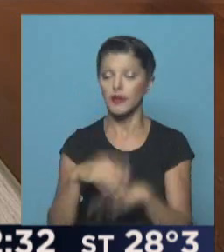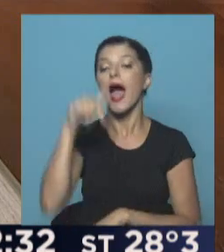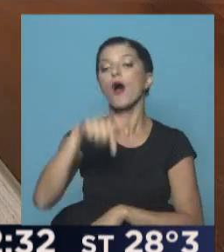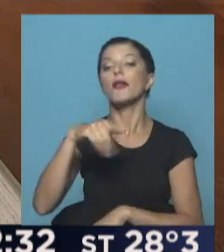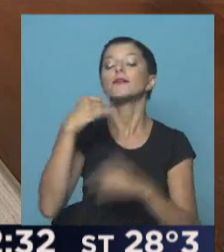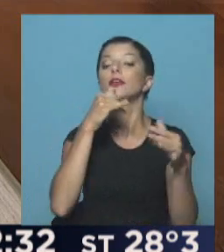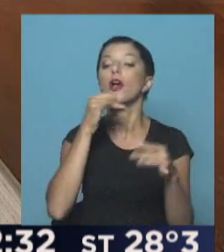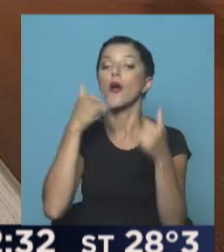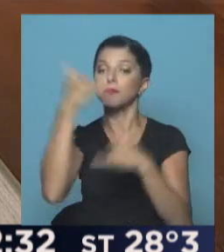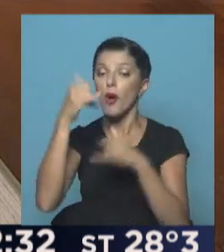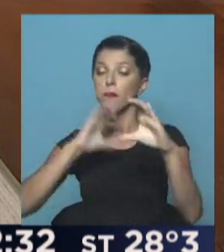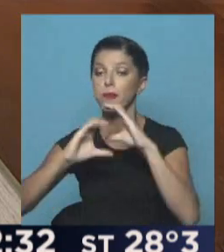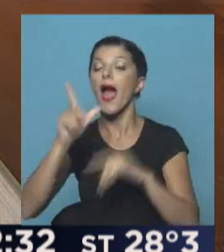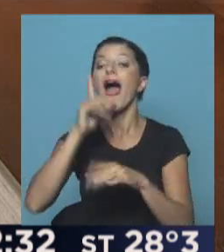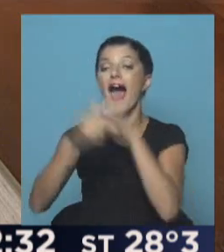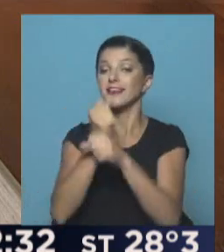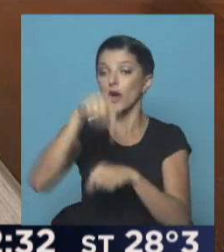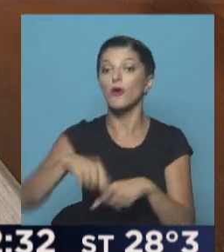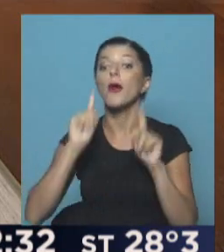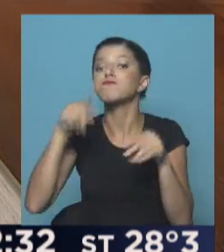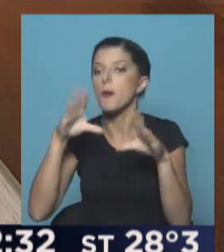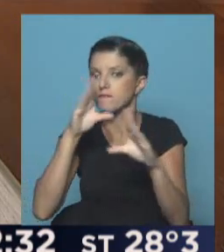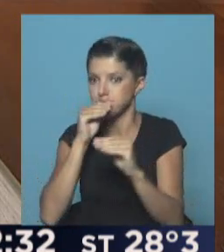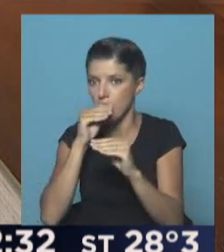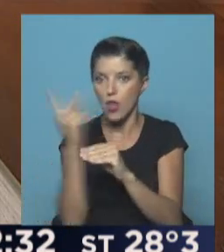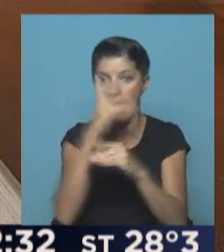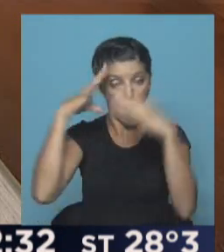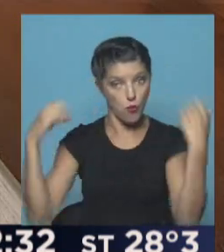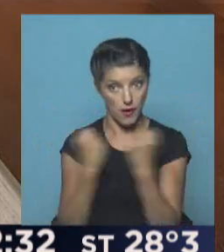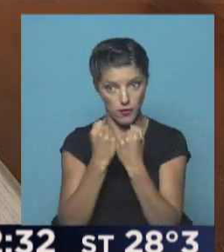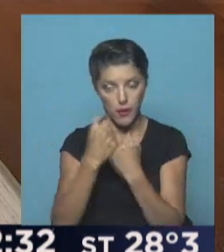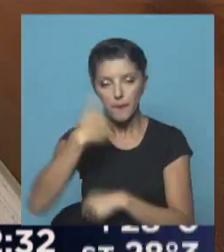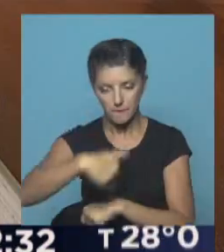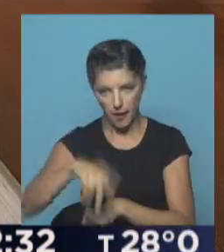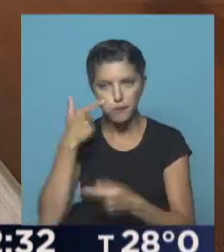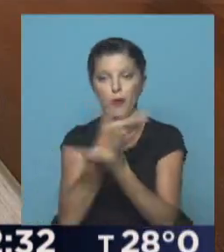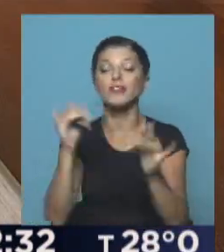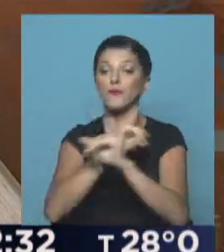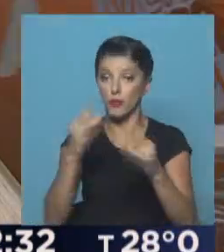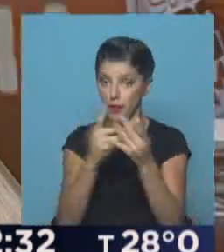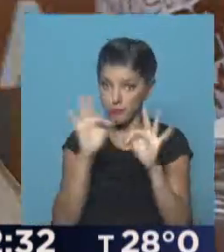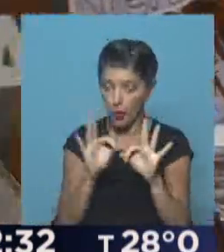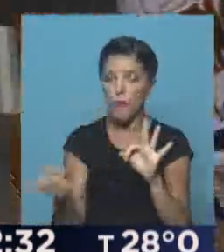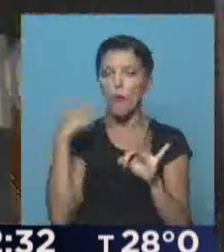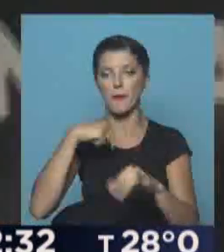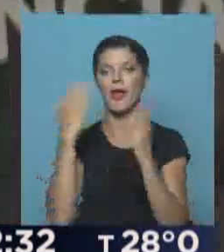de silencio. Hay un paréntesis, no sabemos cuánto va a durar. Hay un informe, lo vemos y analizamos.